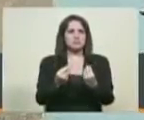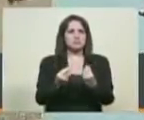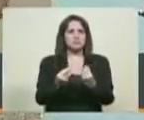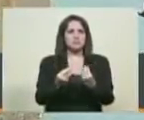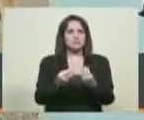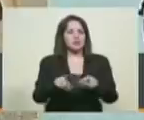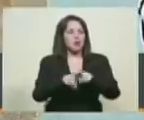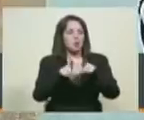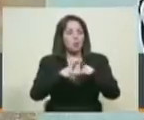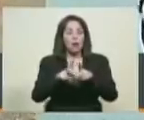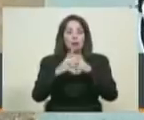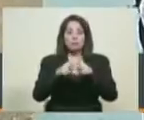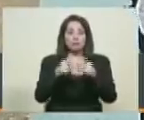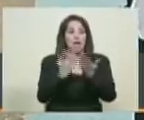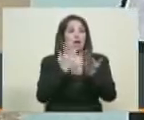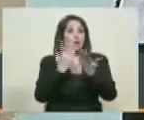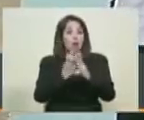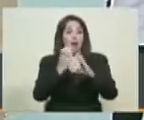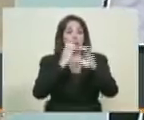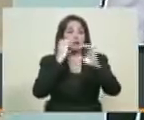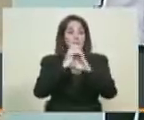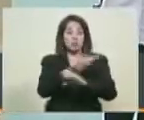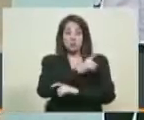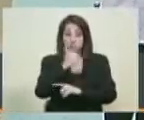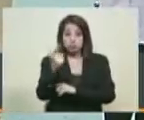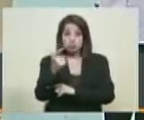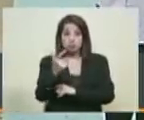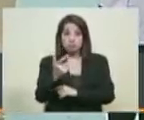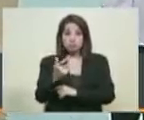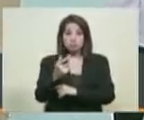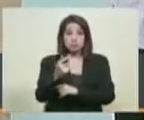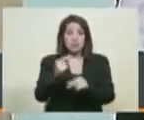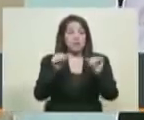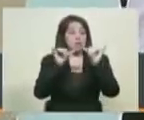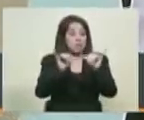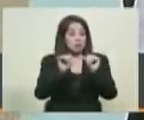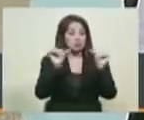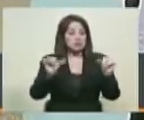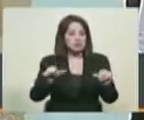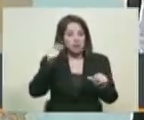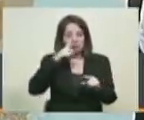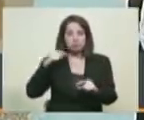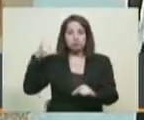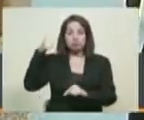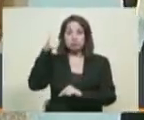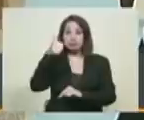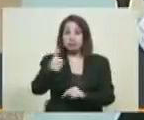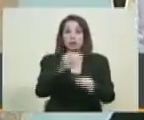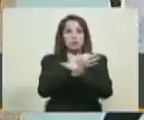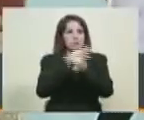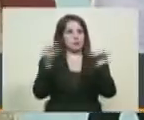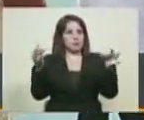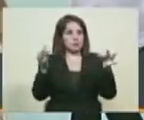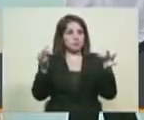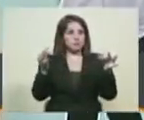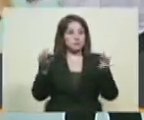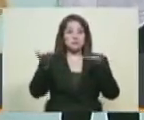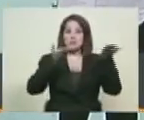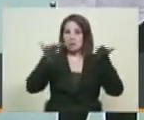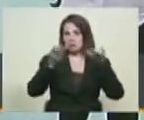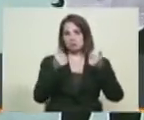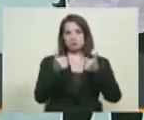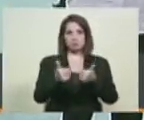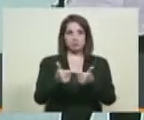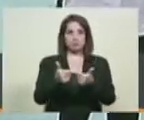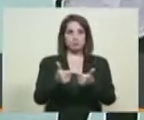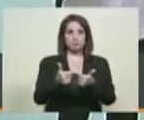escuelas de choferes para garantizar que este sistema permanezca en el tiempo, permanezca con calidad, preste un servicio de calidad